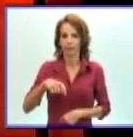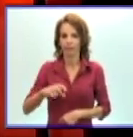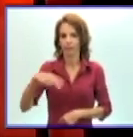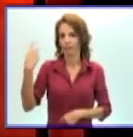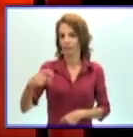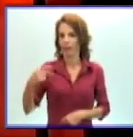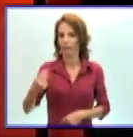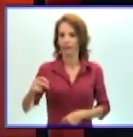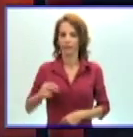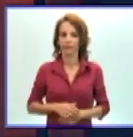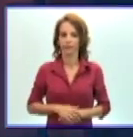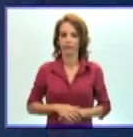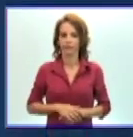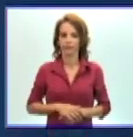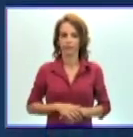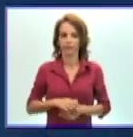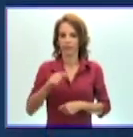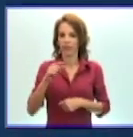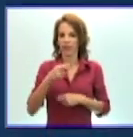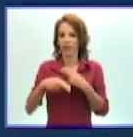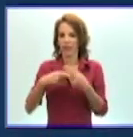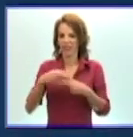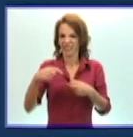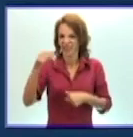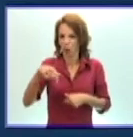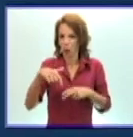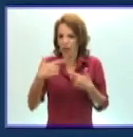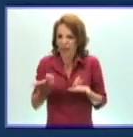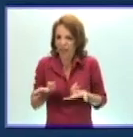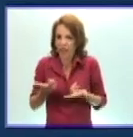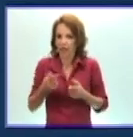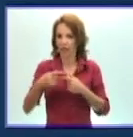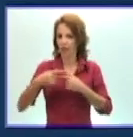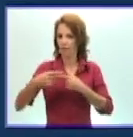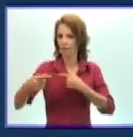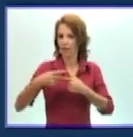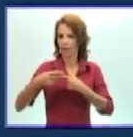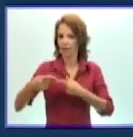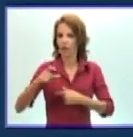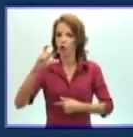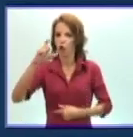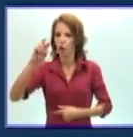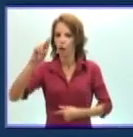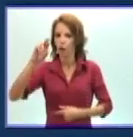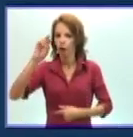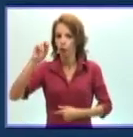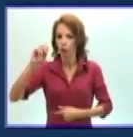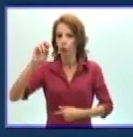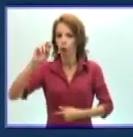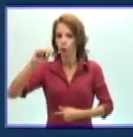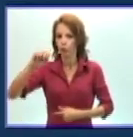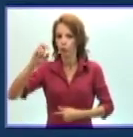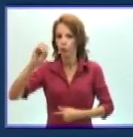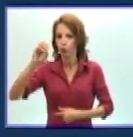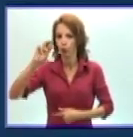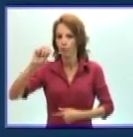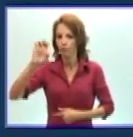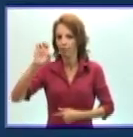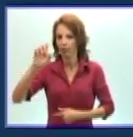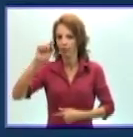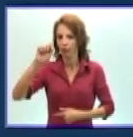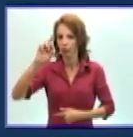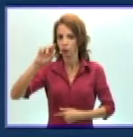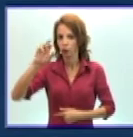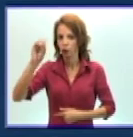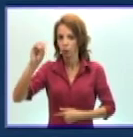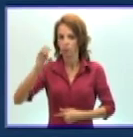Aquí, ¿qué tienen que hacer ahora? Medir con el cronómetro. Ya lo habíamos caracterizado, ¿verdad? Por lo tanto,